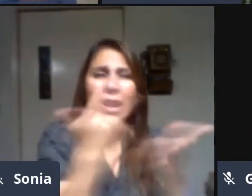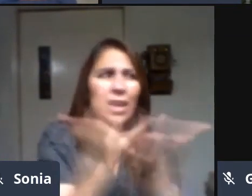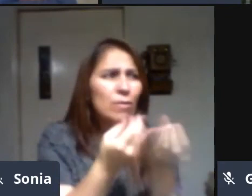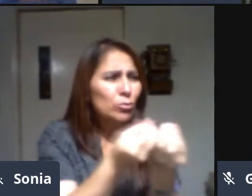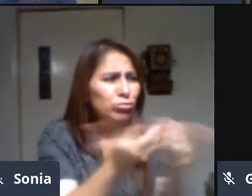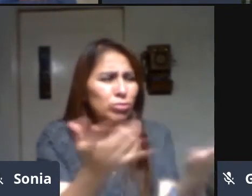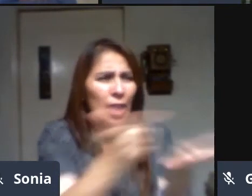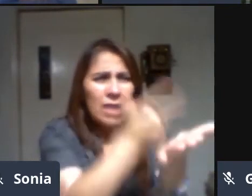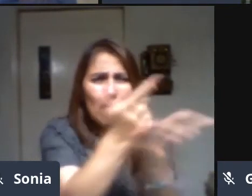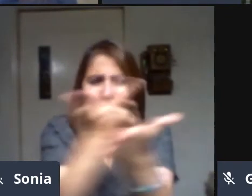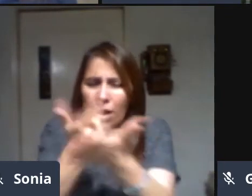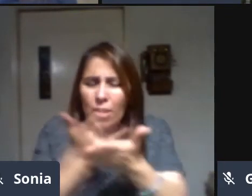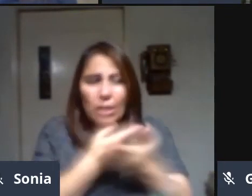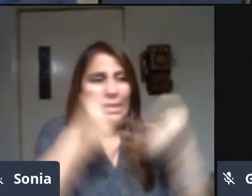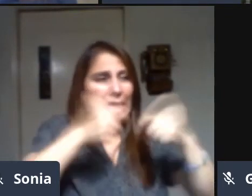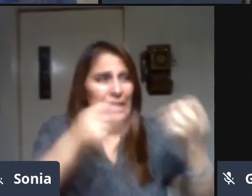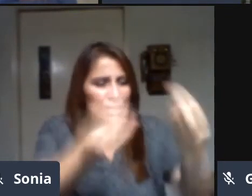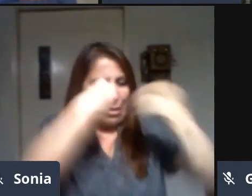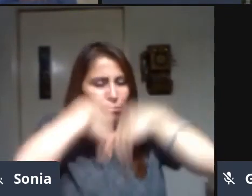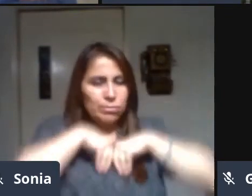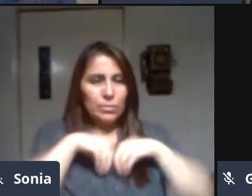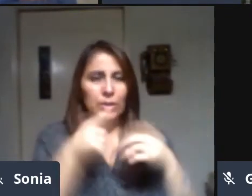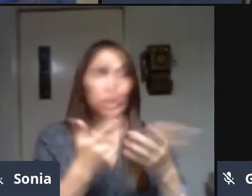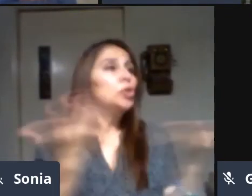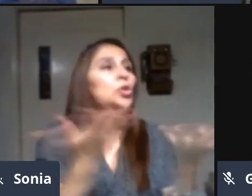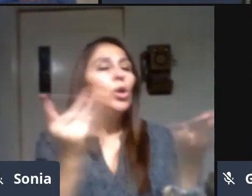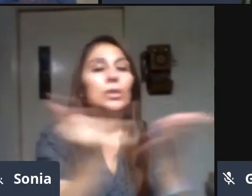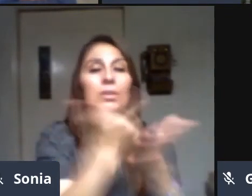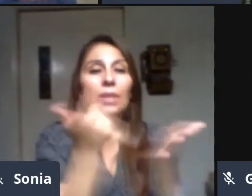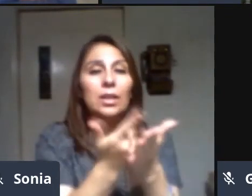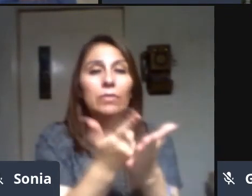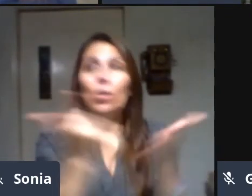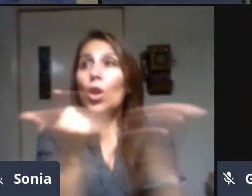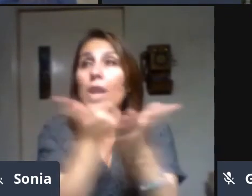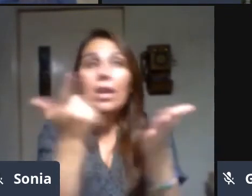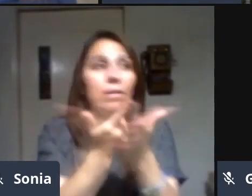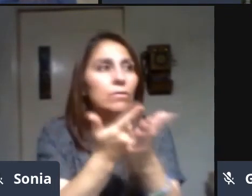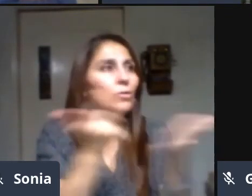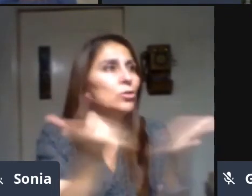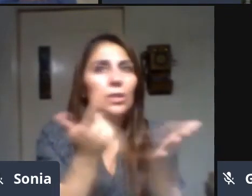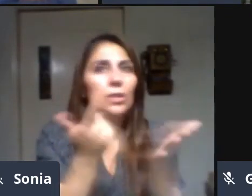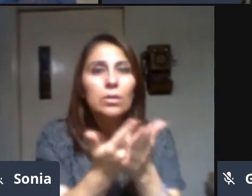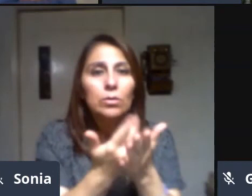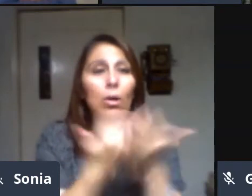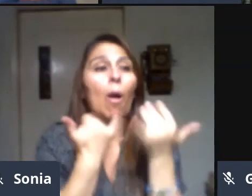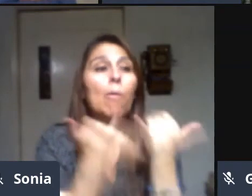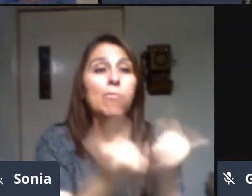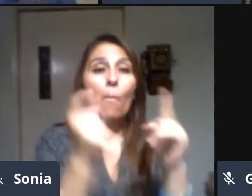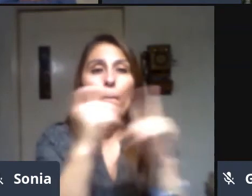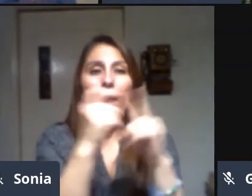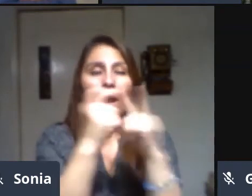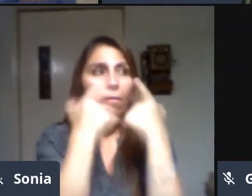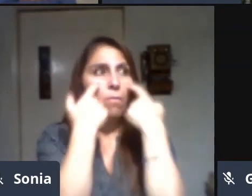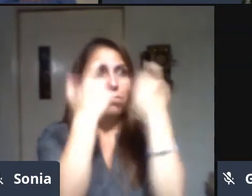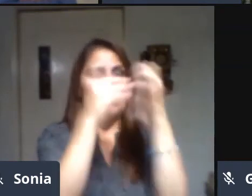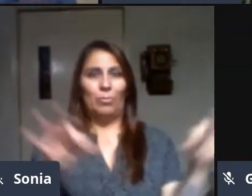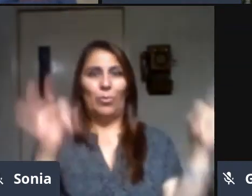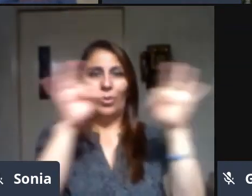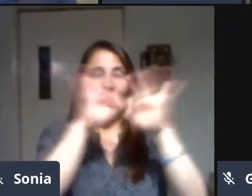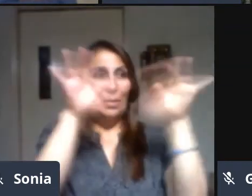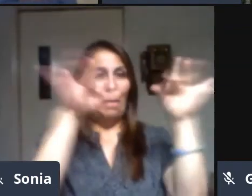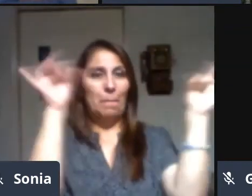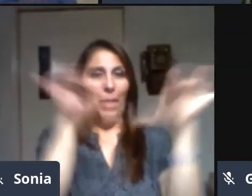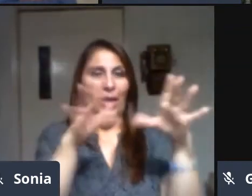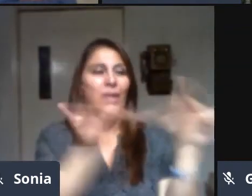necesita y dónde están los libros libros libros he aquí una palabra mágica que equivale a decir amor